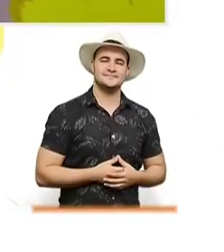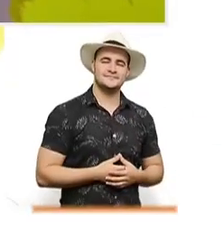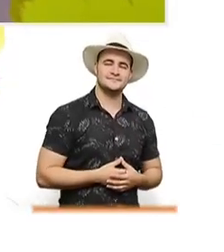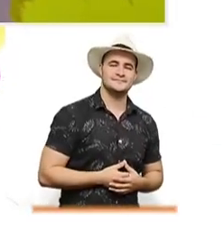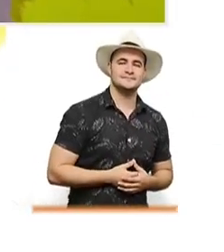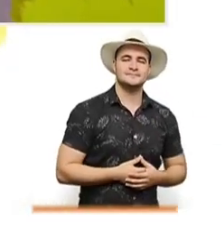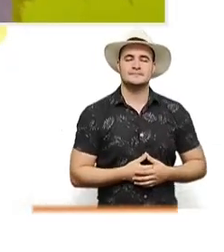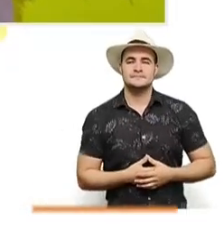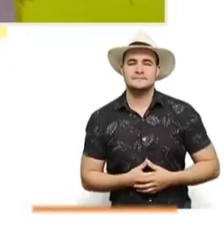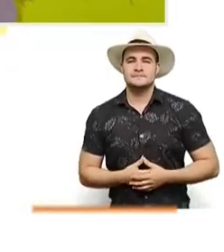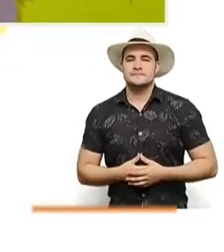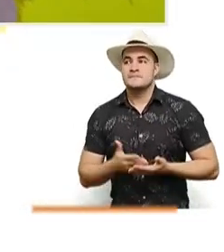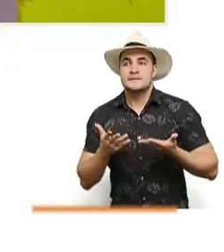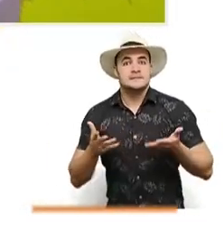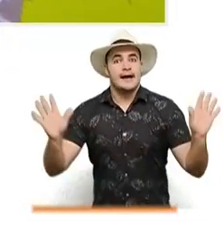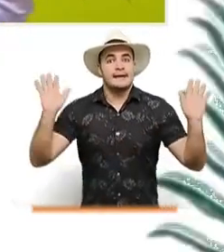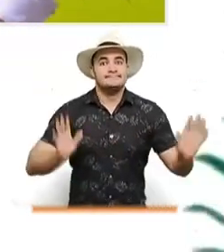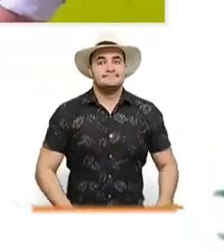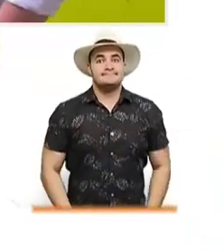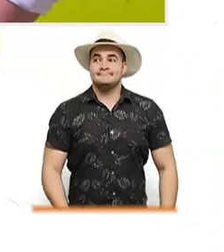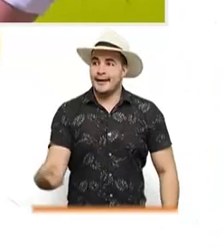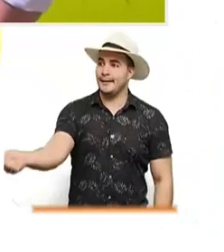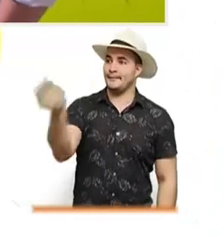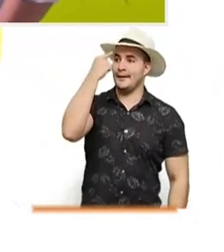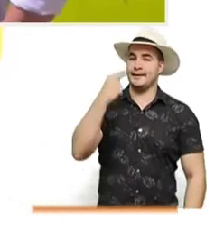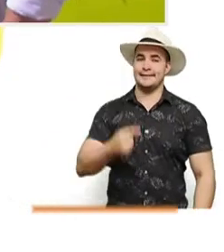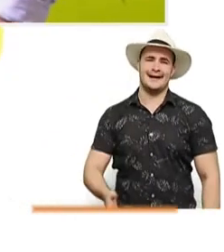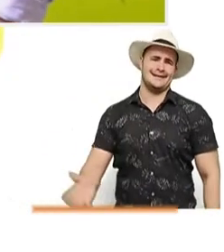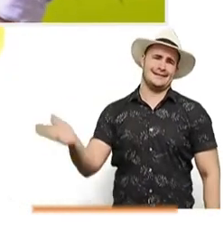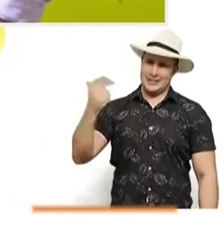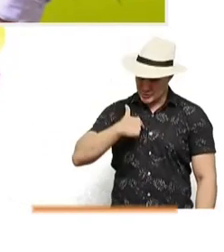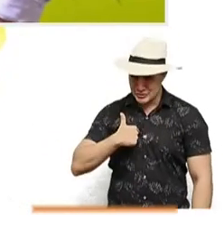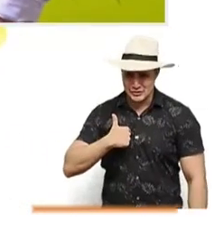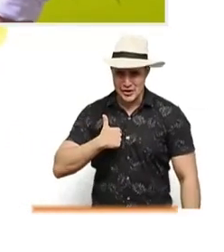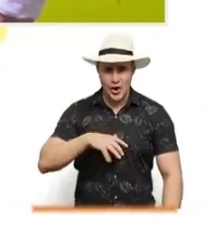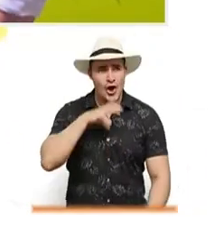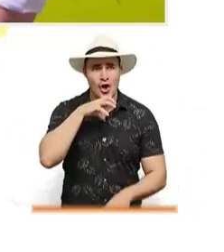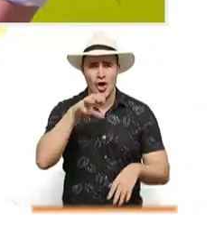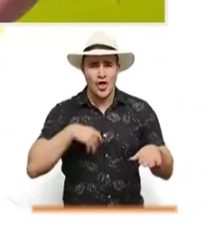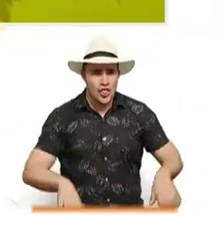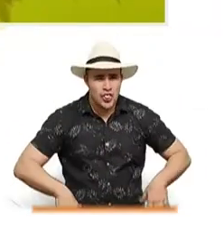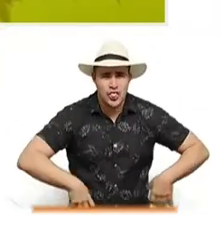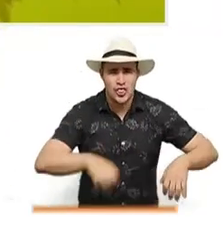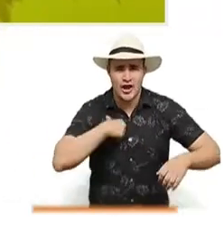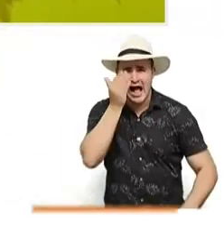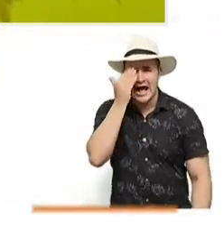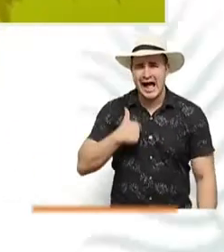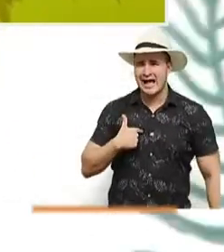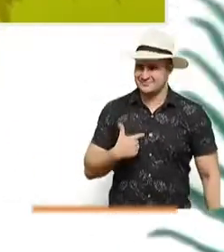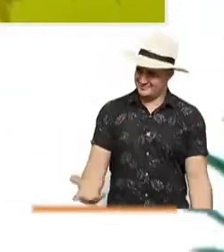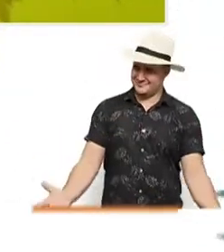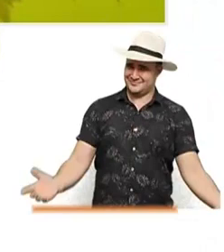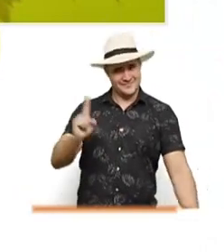Ya este me viene a decir, dizque yo soy un chandoso. Ojo que es